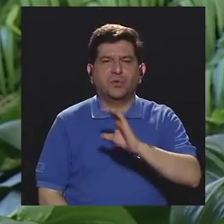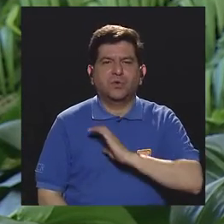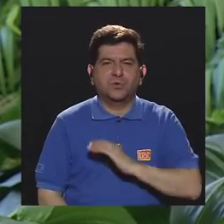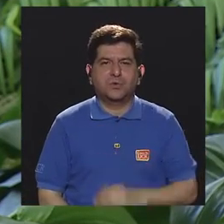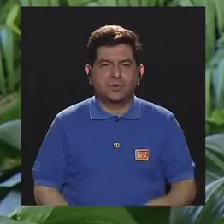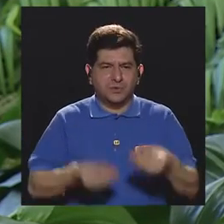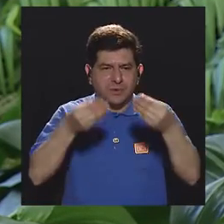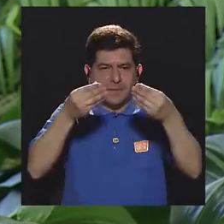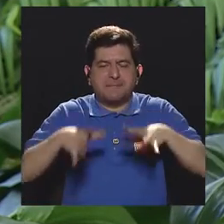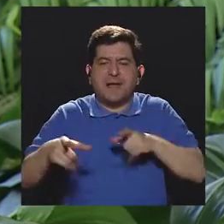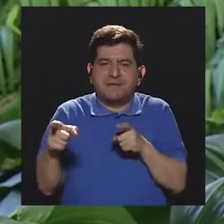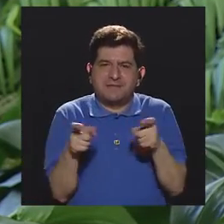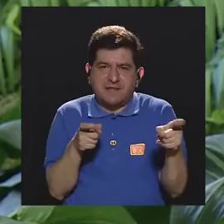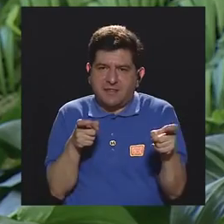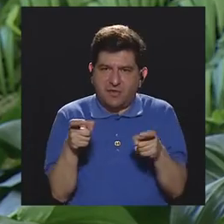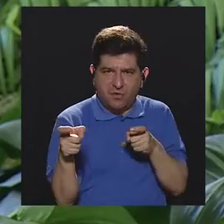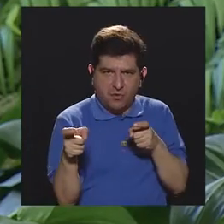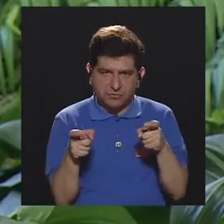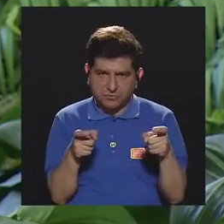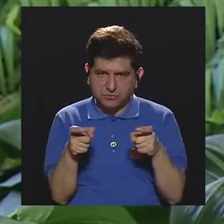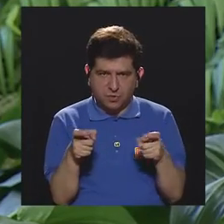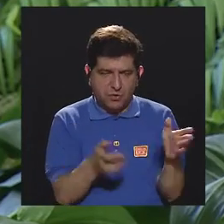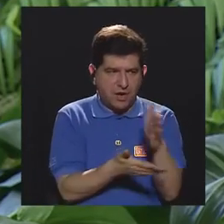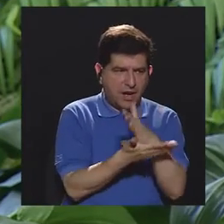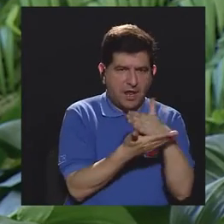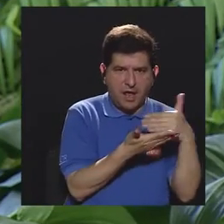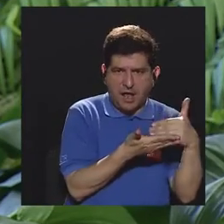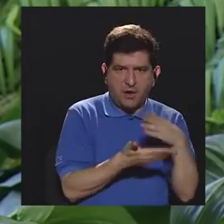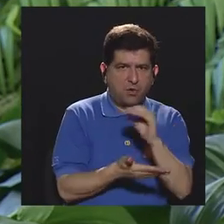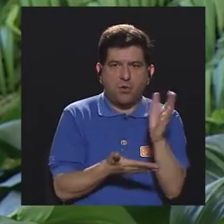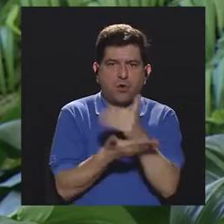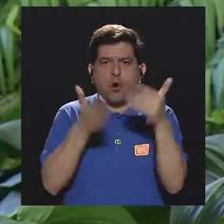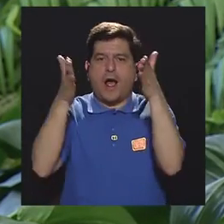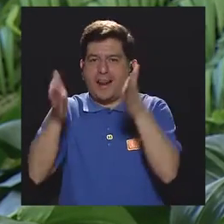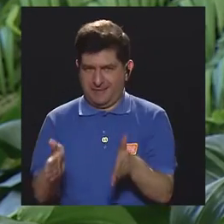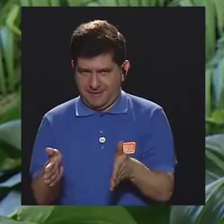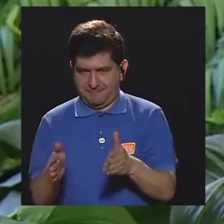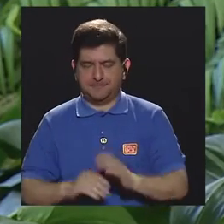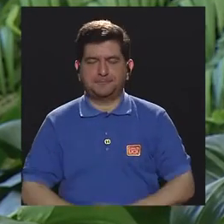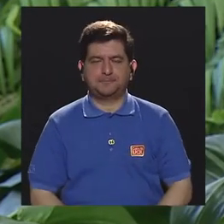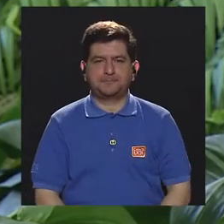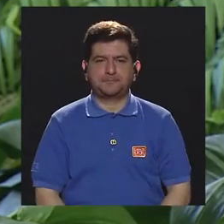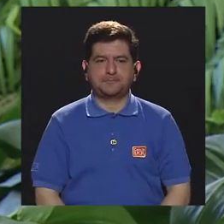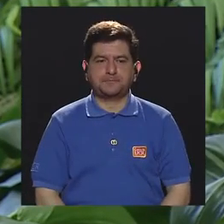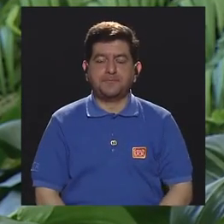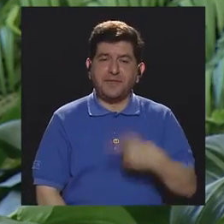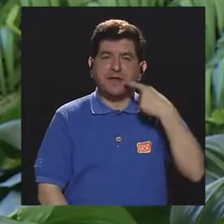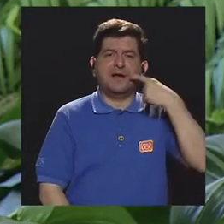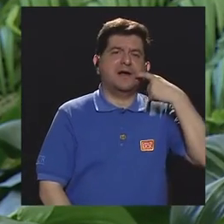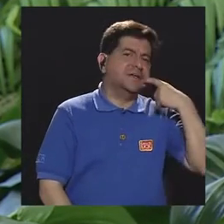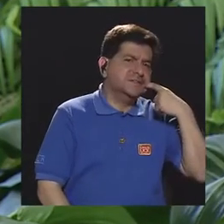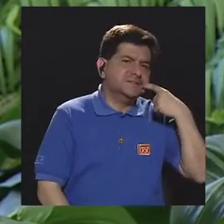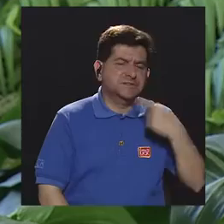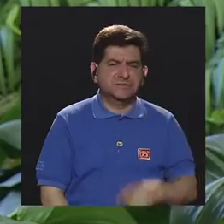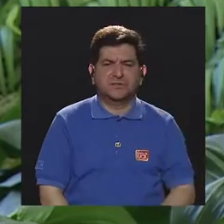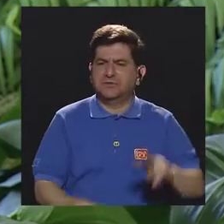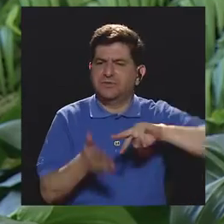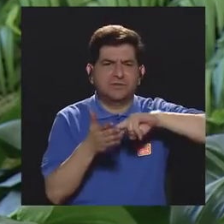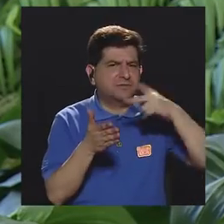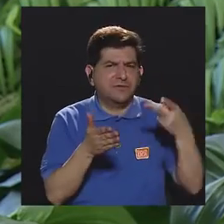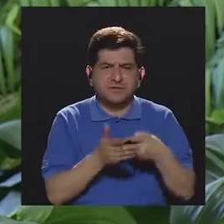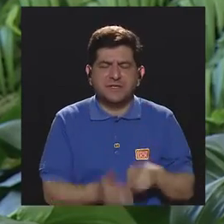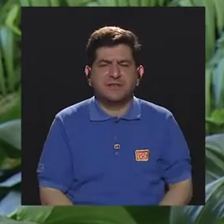comportamientos de pérdida de control hacia algo o alguien, como ya lo dije. Entonces la adicción no es